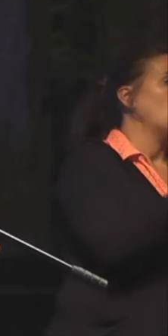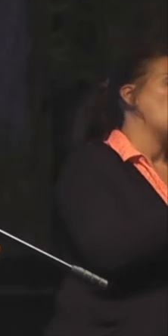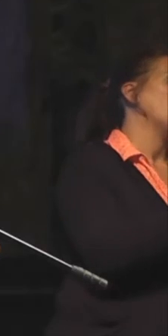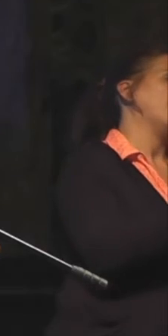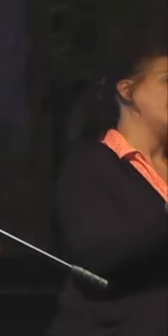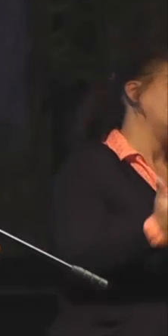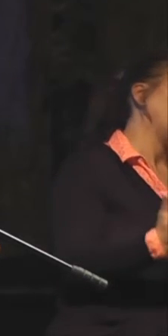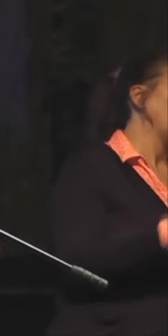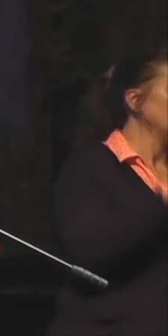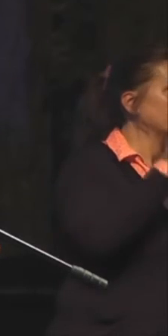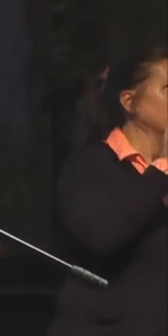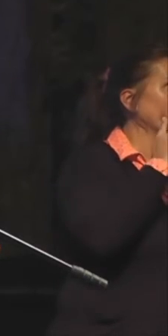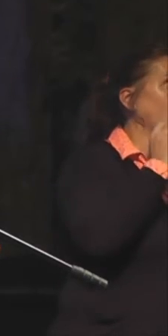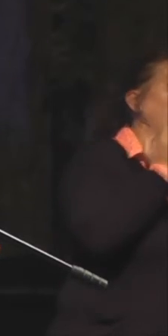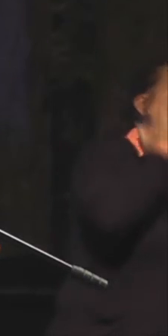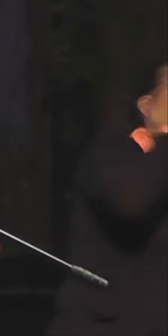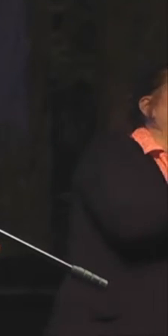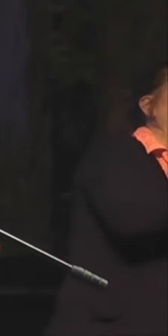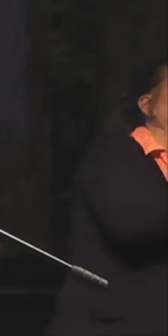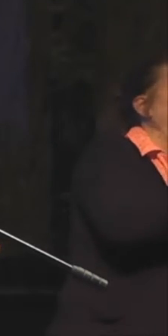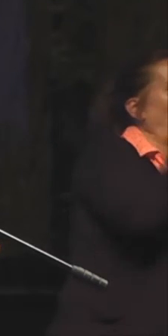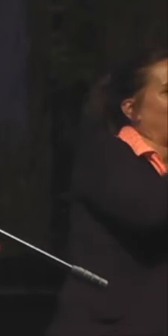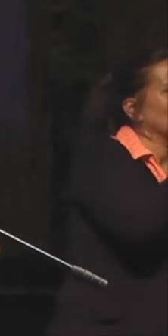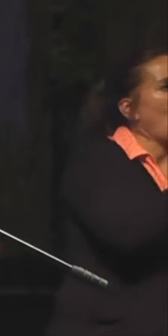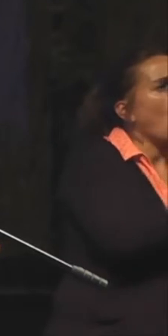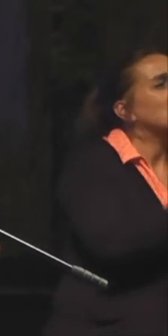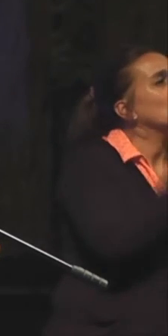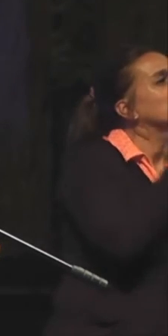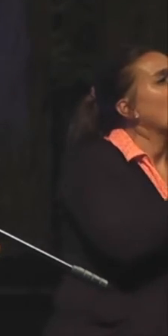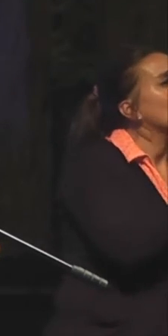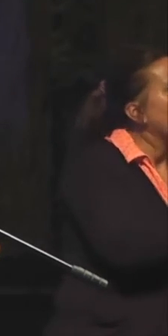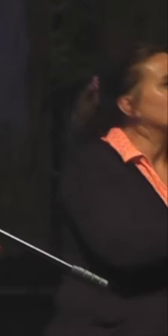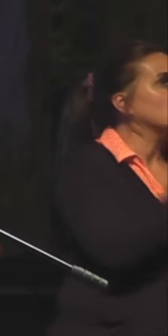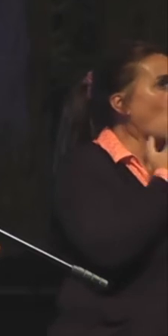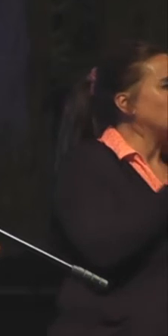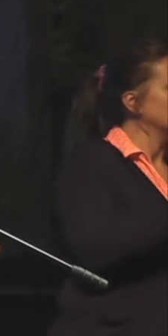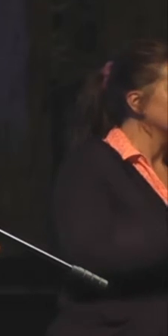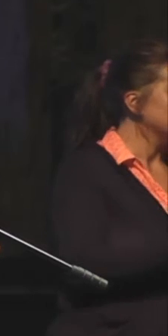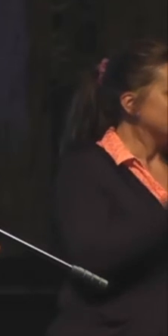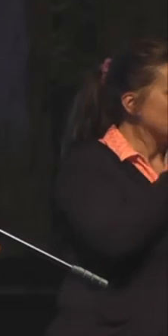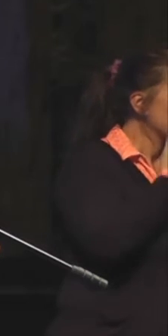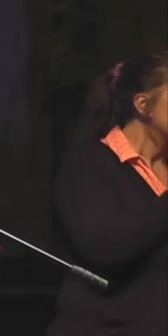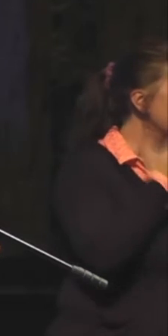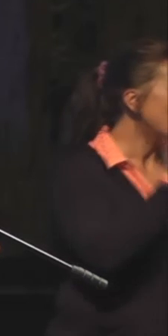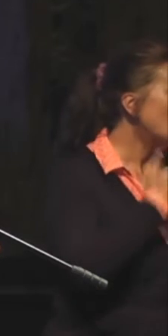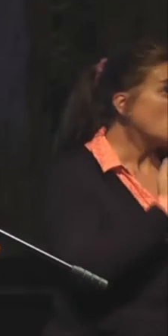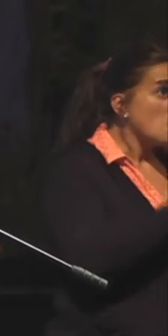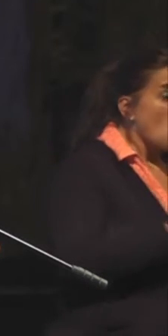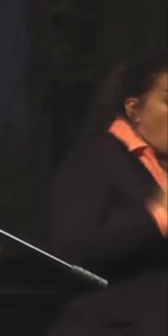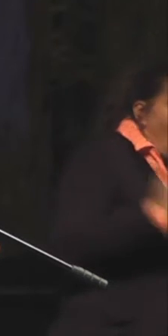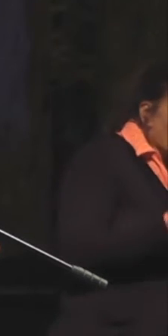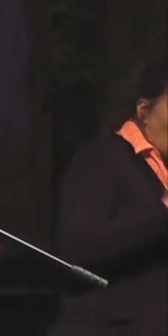temible firmeza y aguda argumentación que tenía wilson esas famosas interpretaciones pero con nuestras herramientas